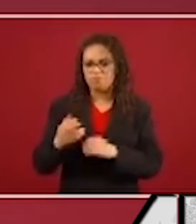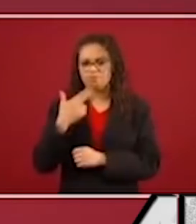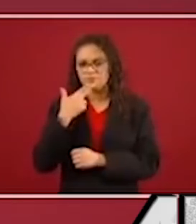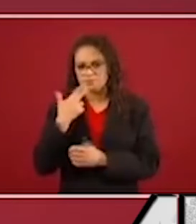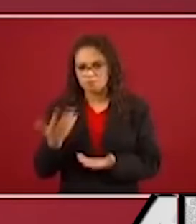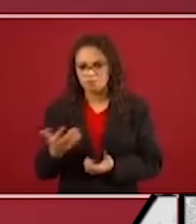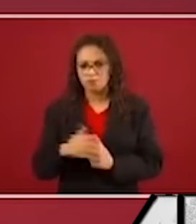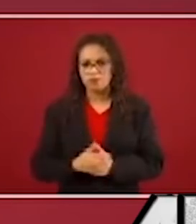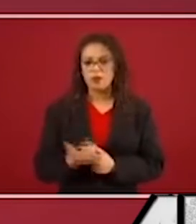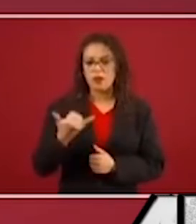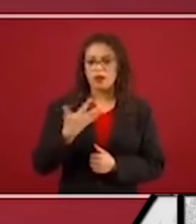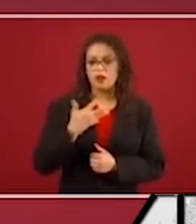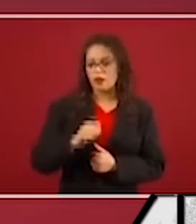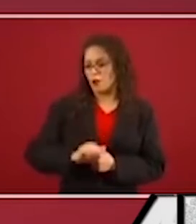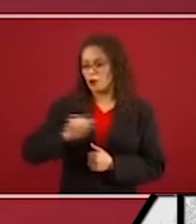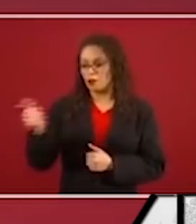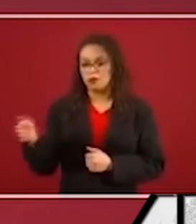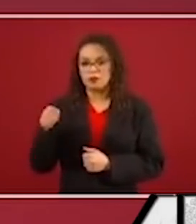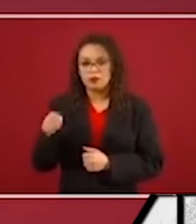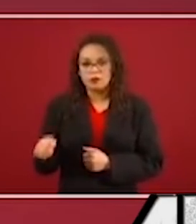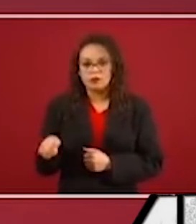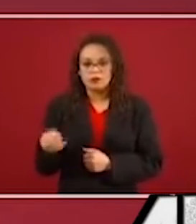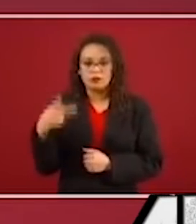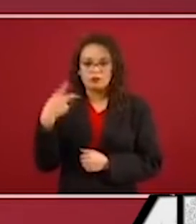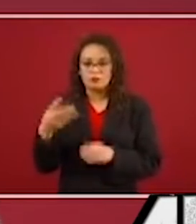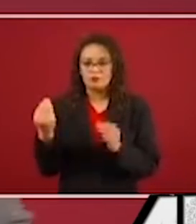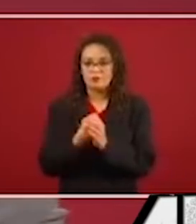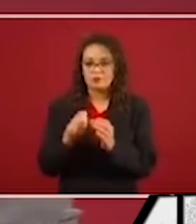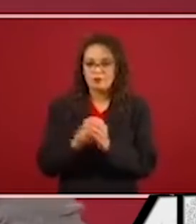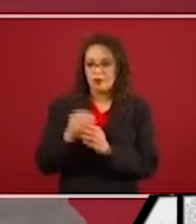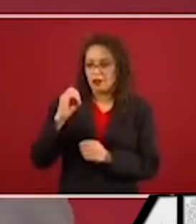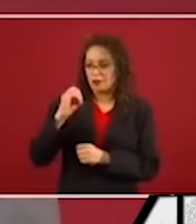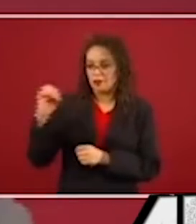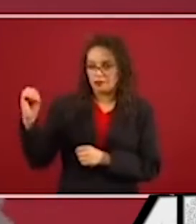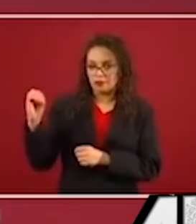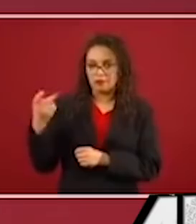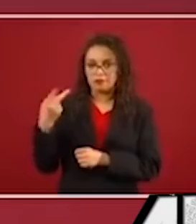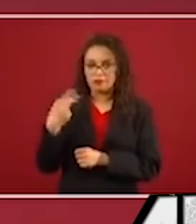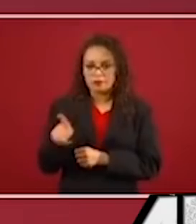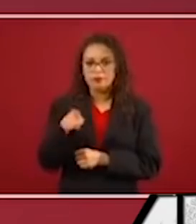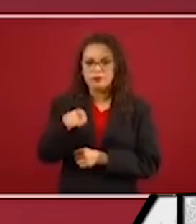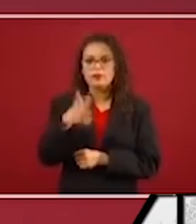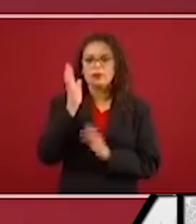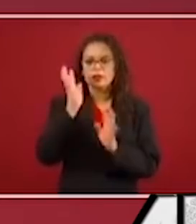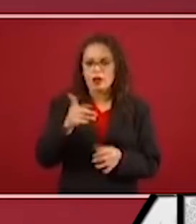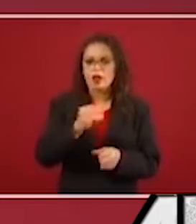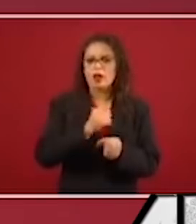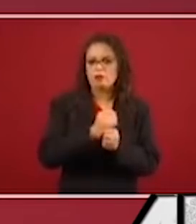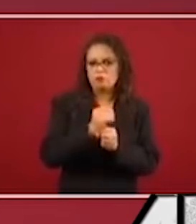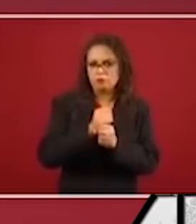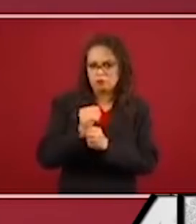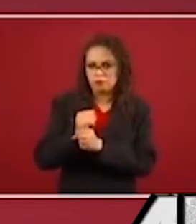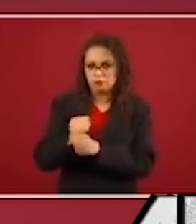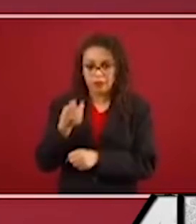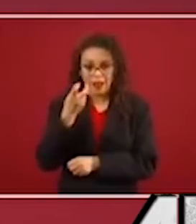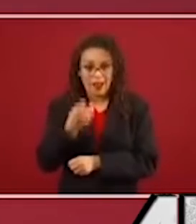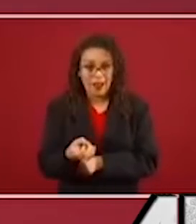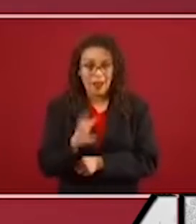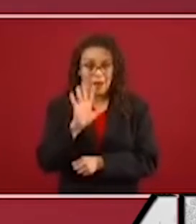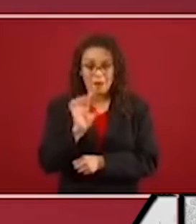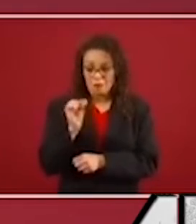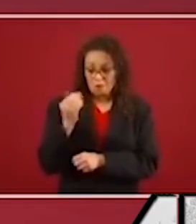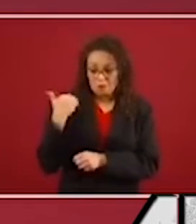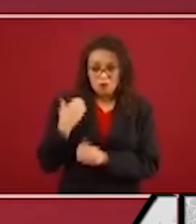favor dejen su like, comenten y compartan con todos sus amigos para que también estén bien informados acerca de lo que ocurre en la